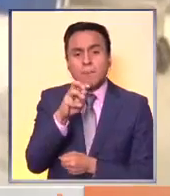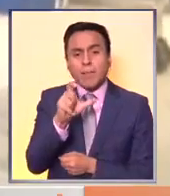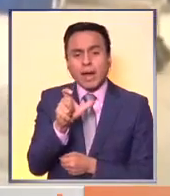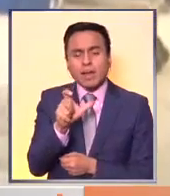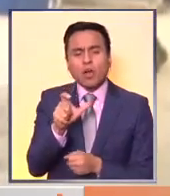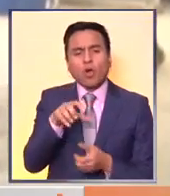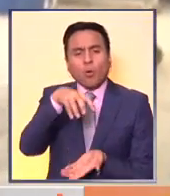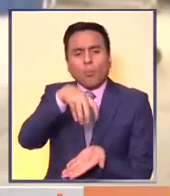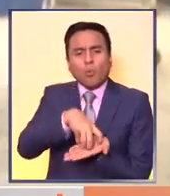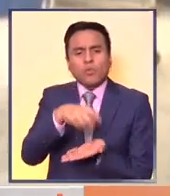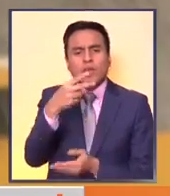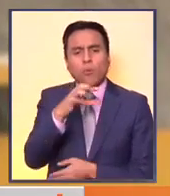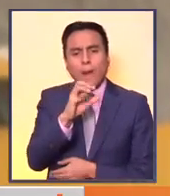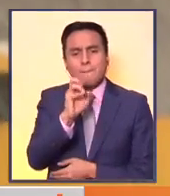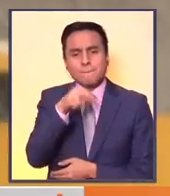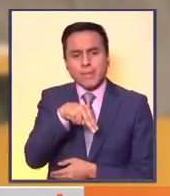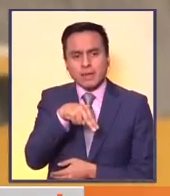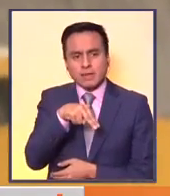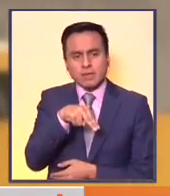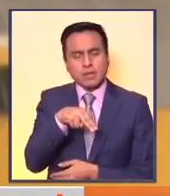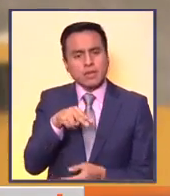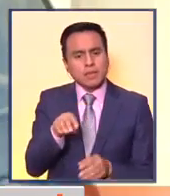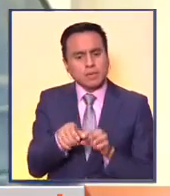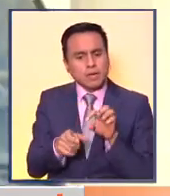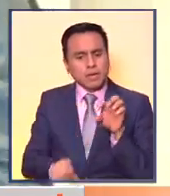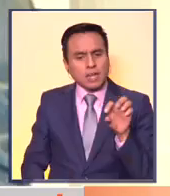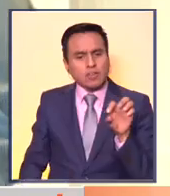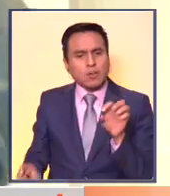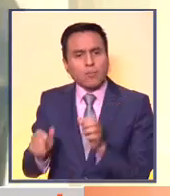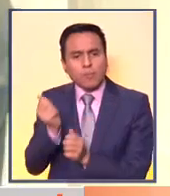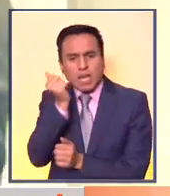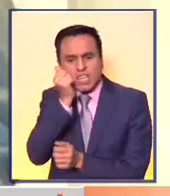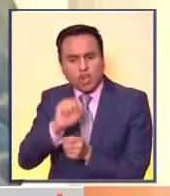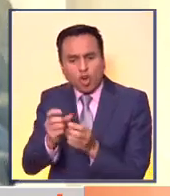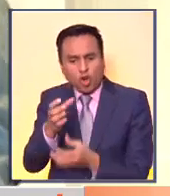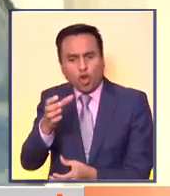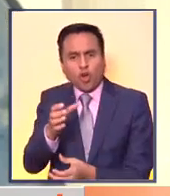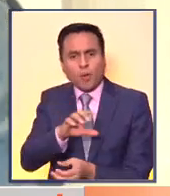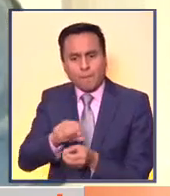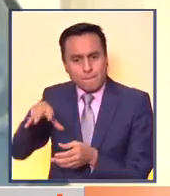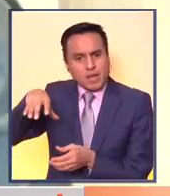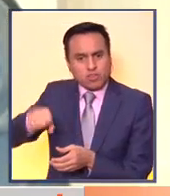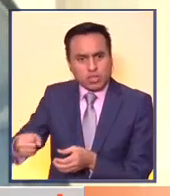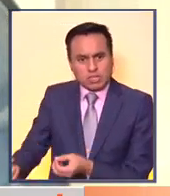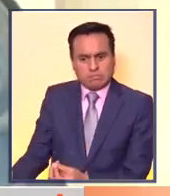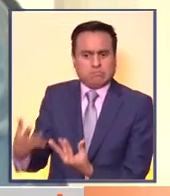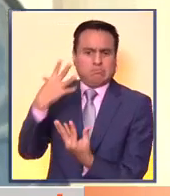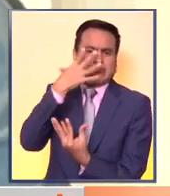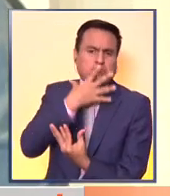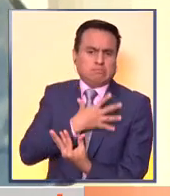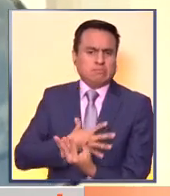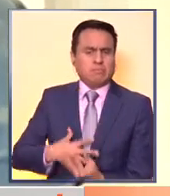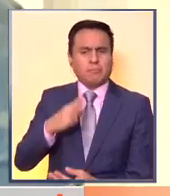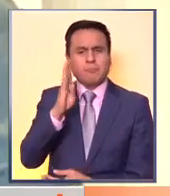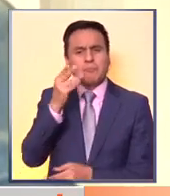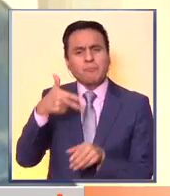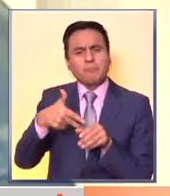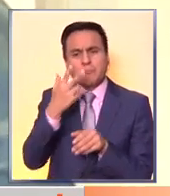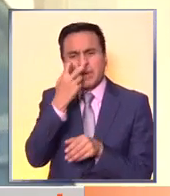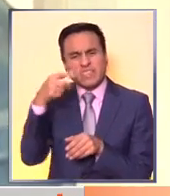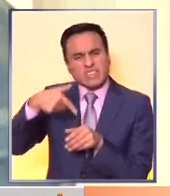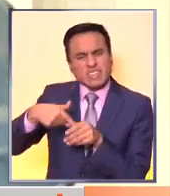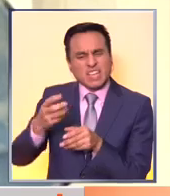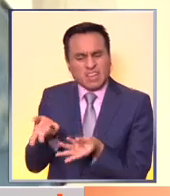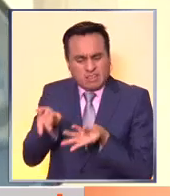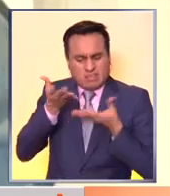de Hualpén. La manguera iba adosada a una botella plástica y ahí el tipo presiona y me rocía con benzina. En la otra mano